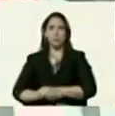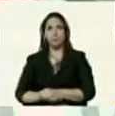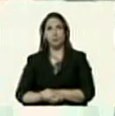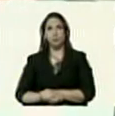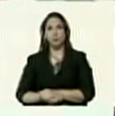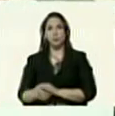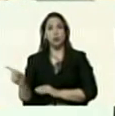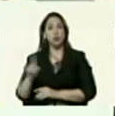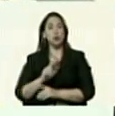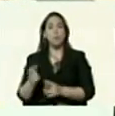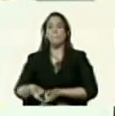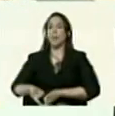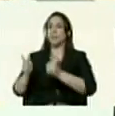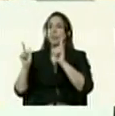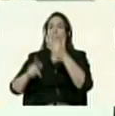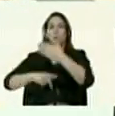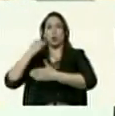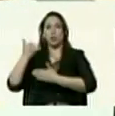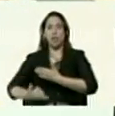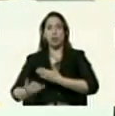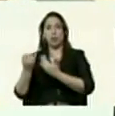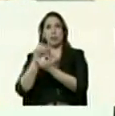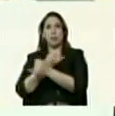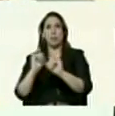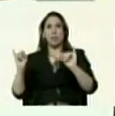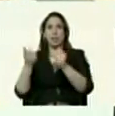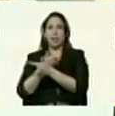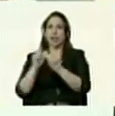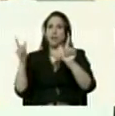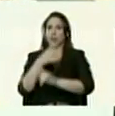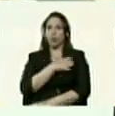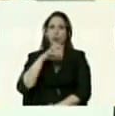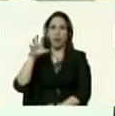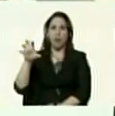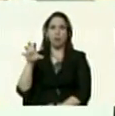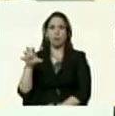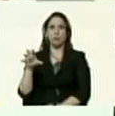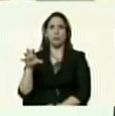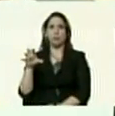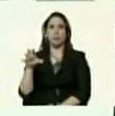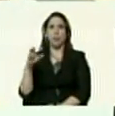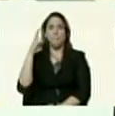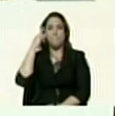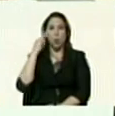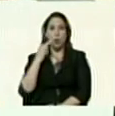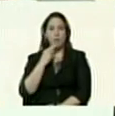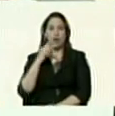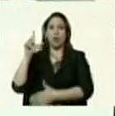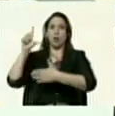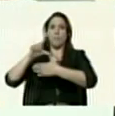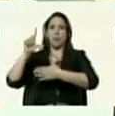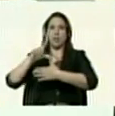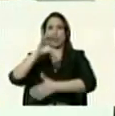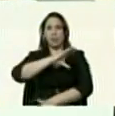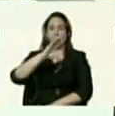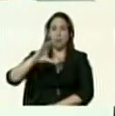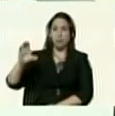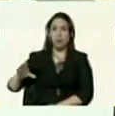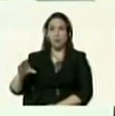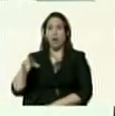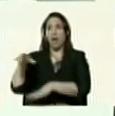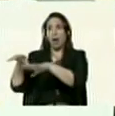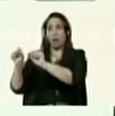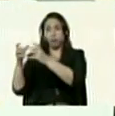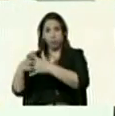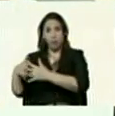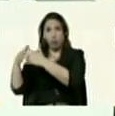no permitir proyectos independientes, libres, soberanos, bolivarianos en América Latina y el Caribe, porque ellos creen que América